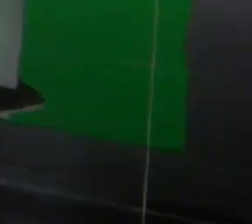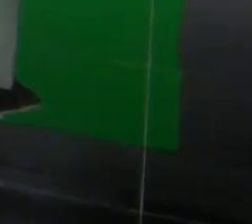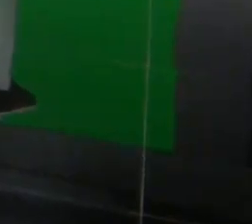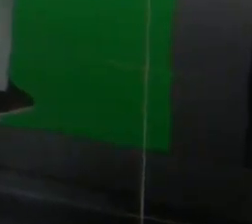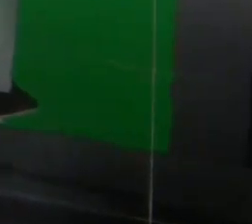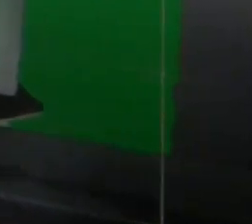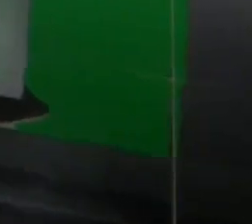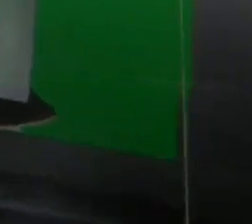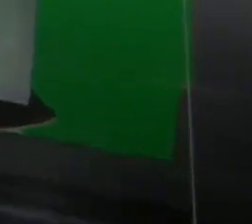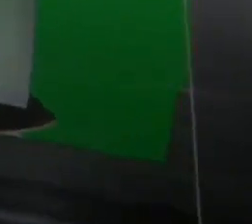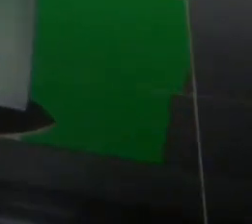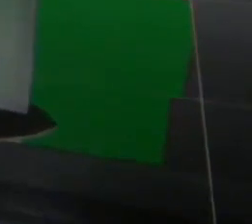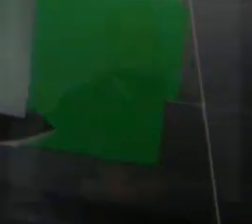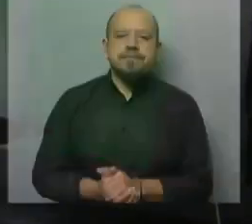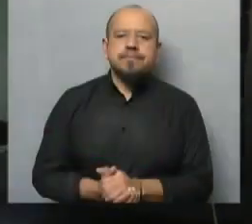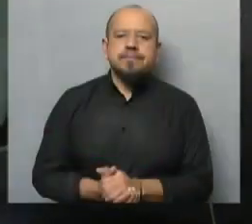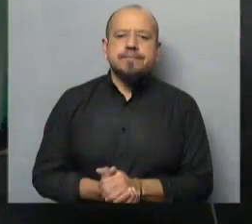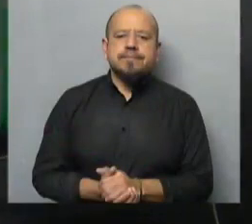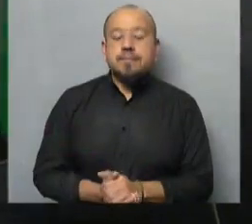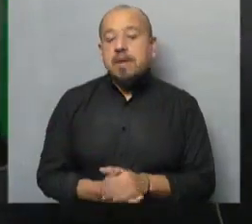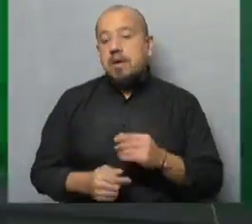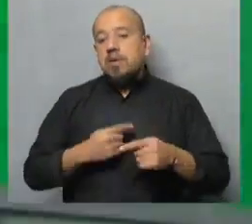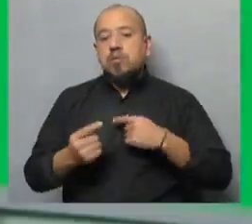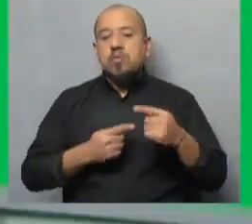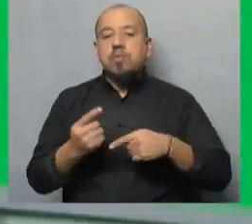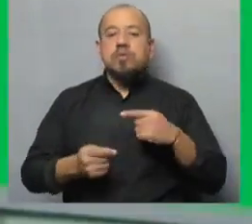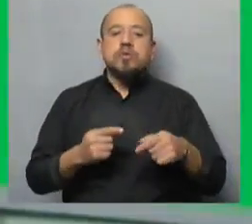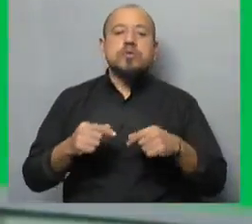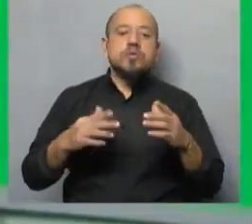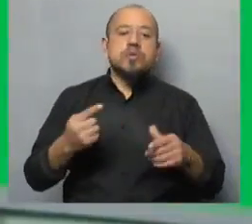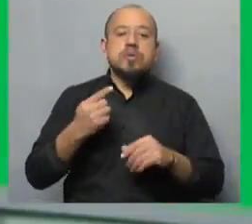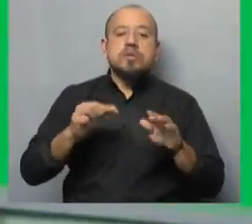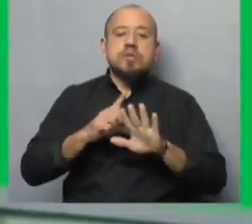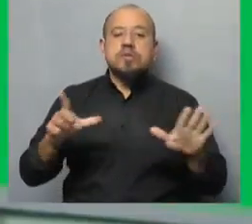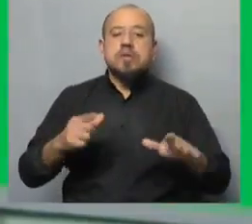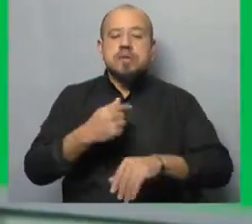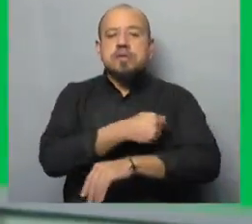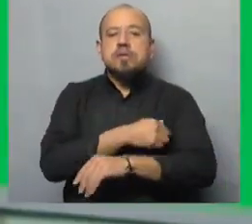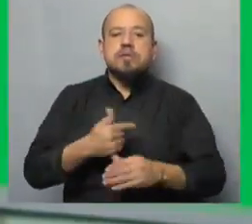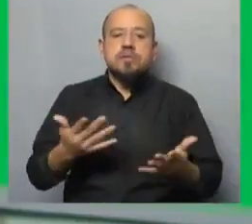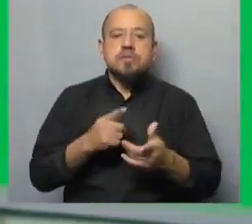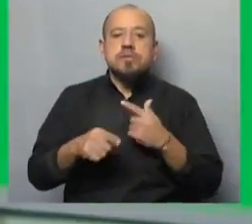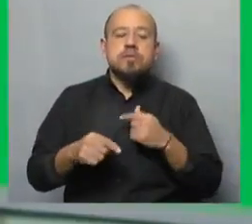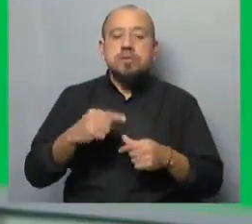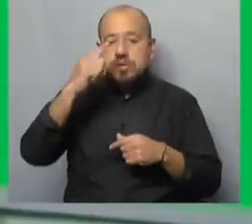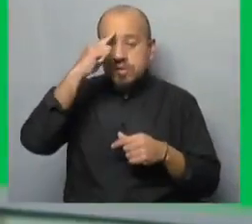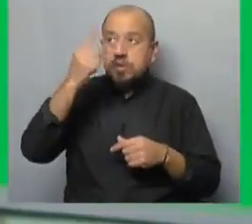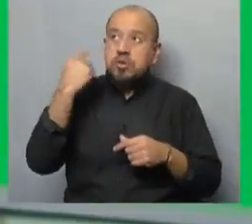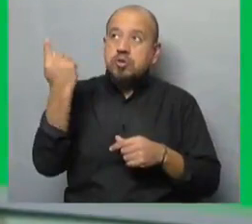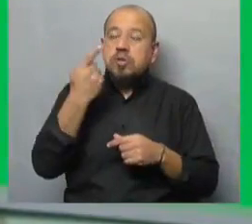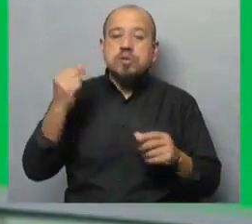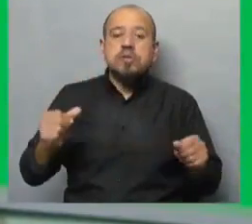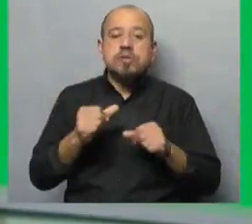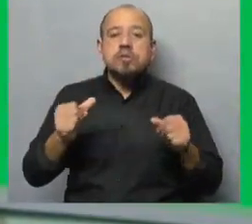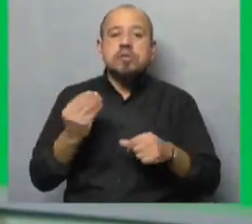segundo bloque de mb de noticias continuamos en el informativo con 17 grados a esta hora y en el ámbito internacional se realizó